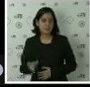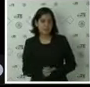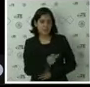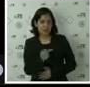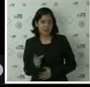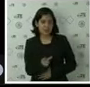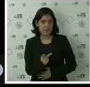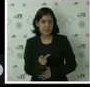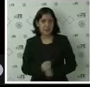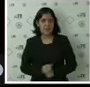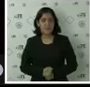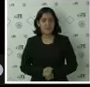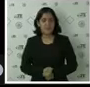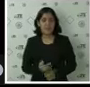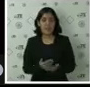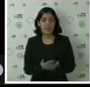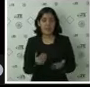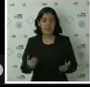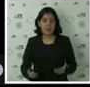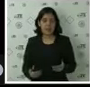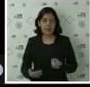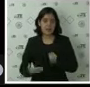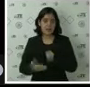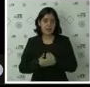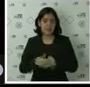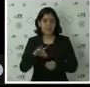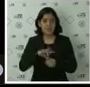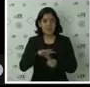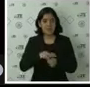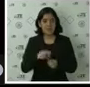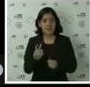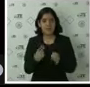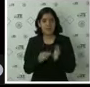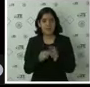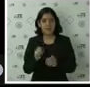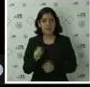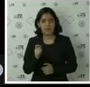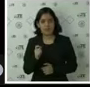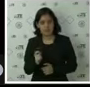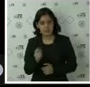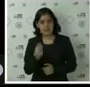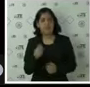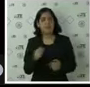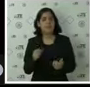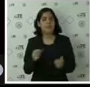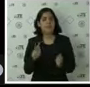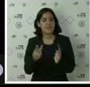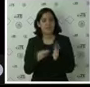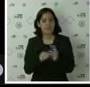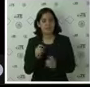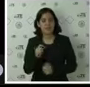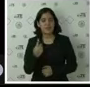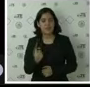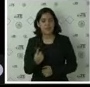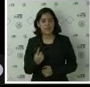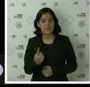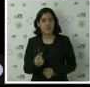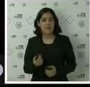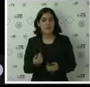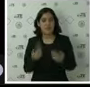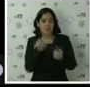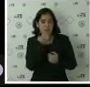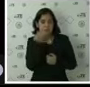de frente al proceso electoral en curso y el inminente y claro cierre de espacios educativos y presenciales en la Ciudad de